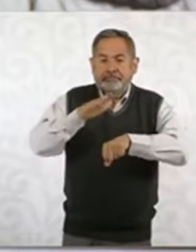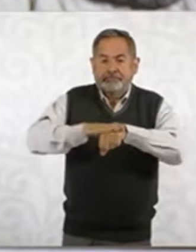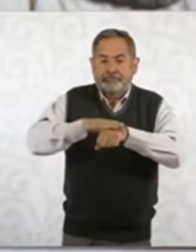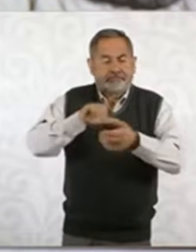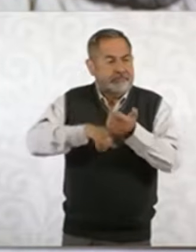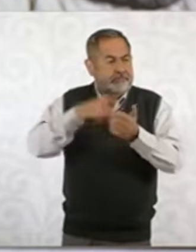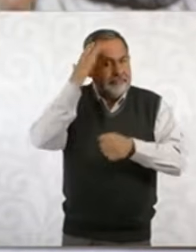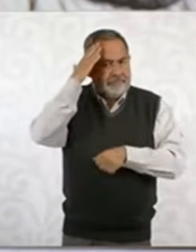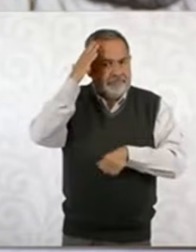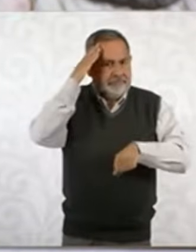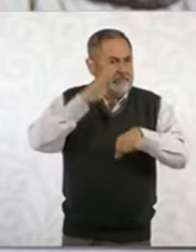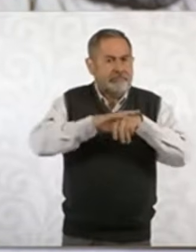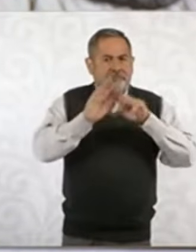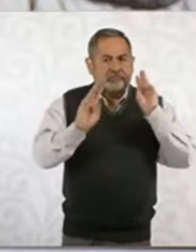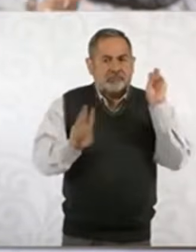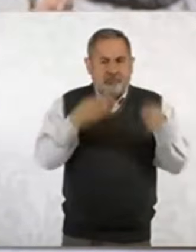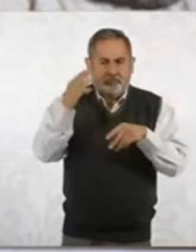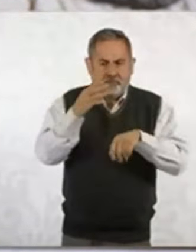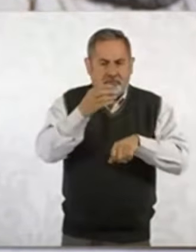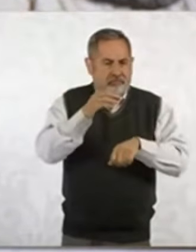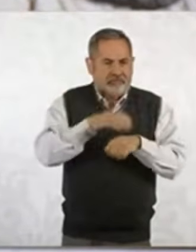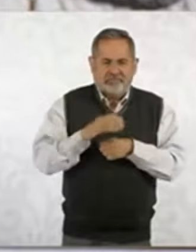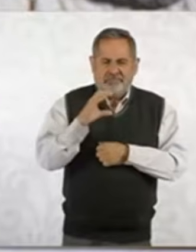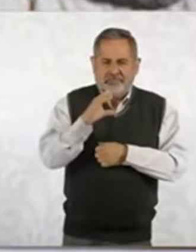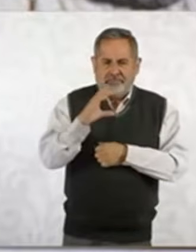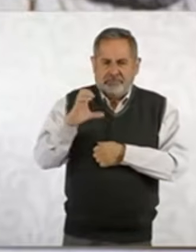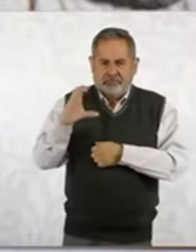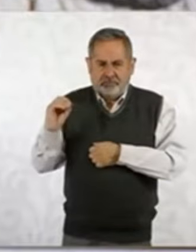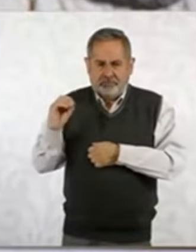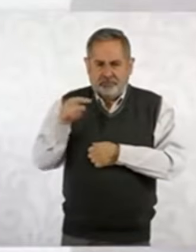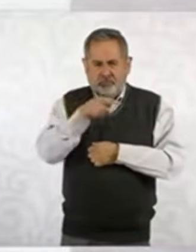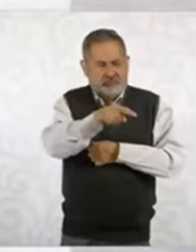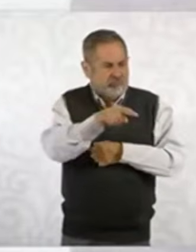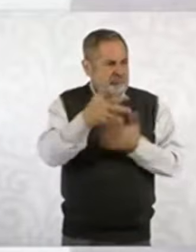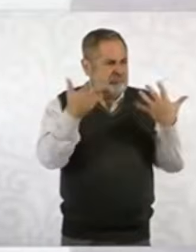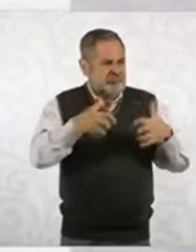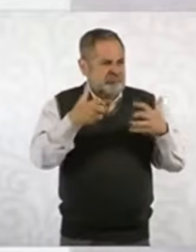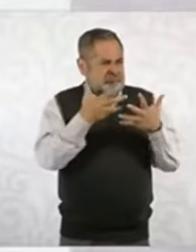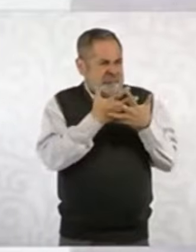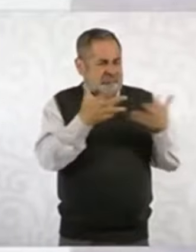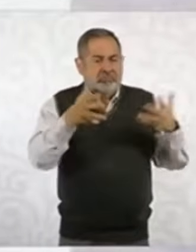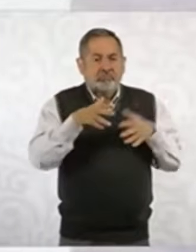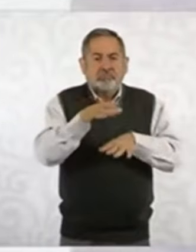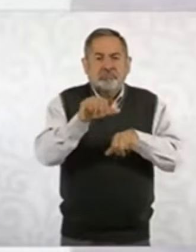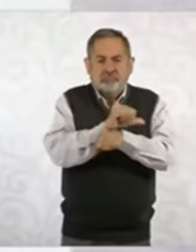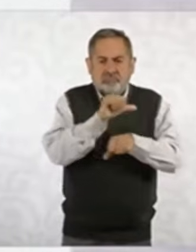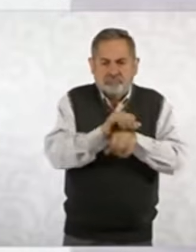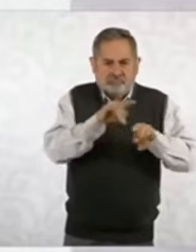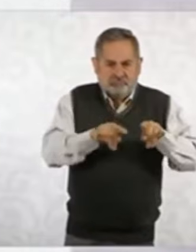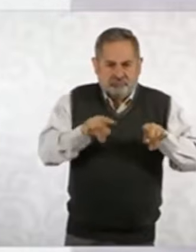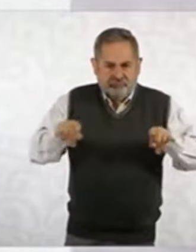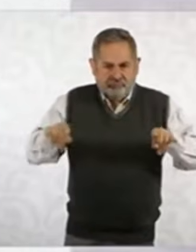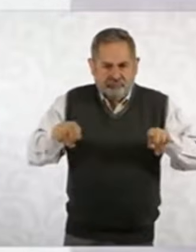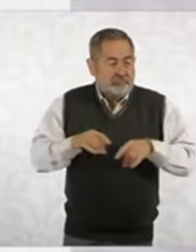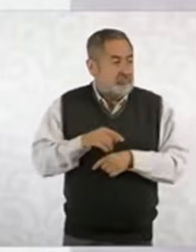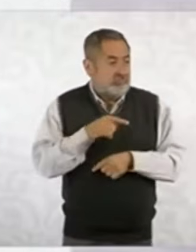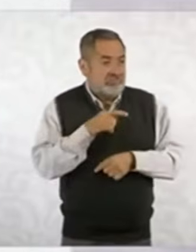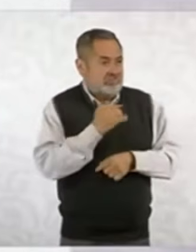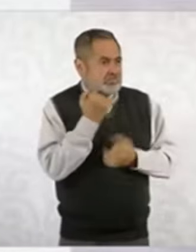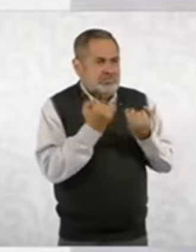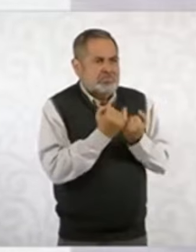generales globales, CEO se dice en inglés, de las grandes empresas automotrices y